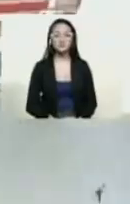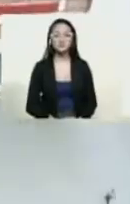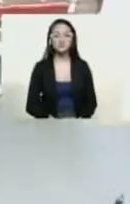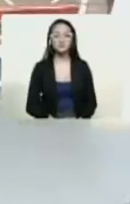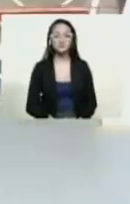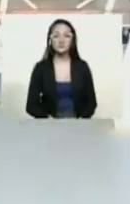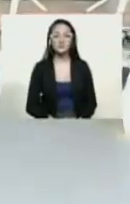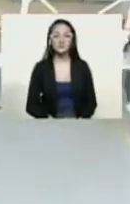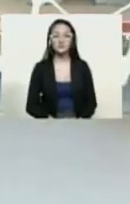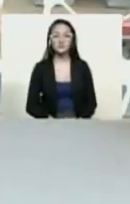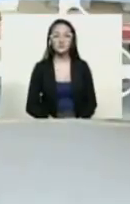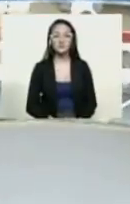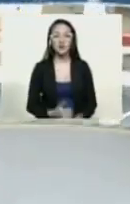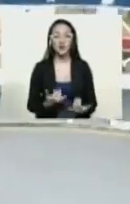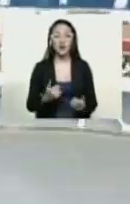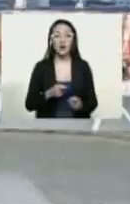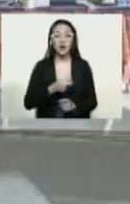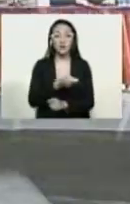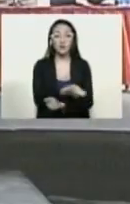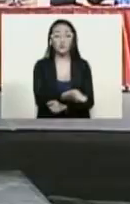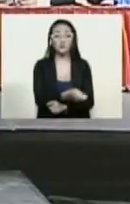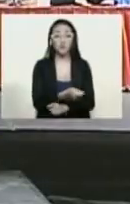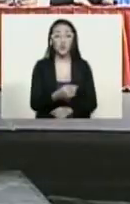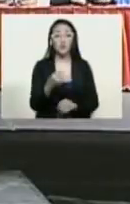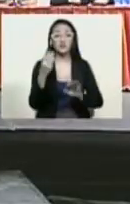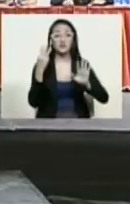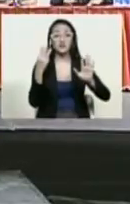La graduación de